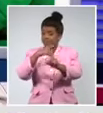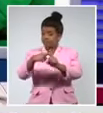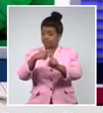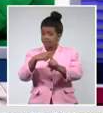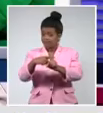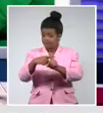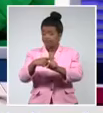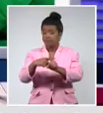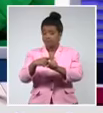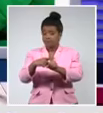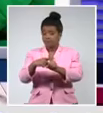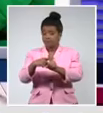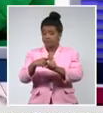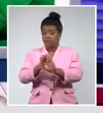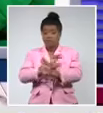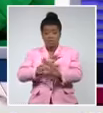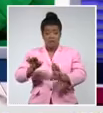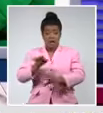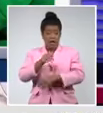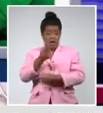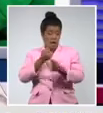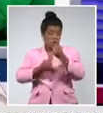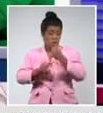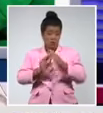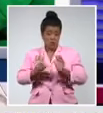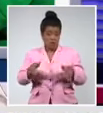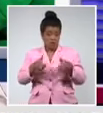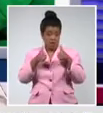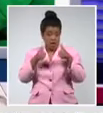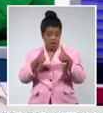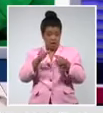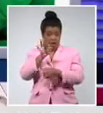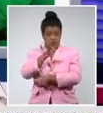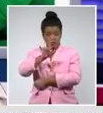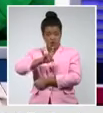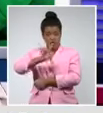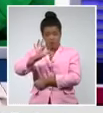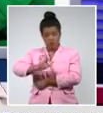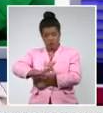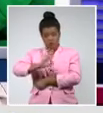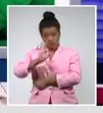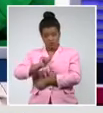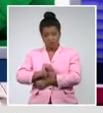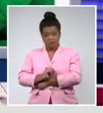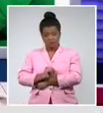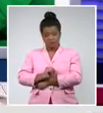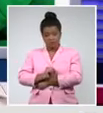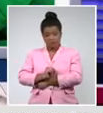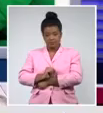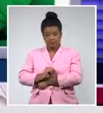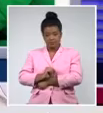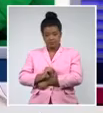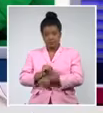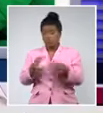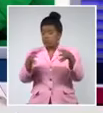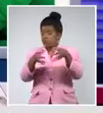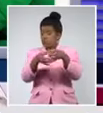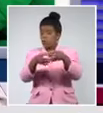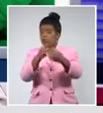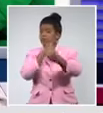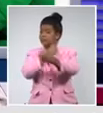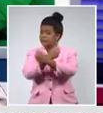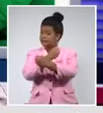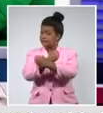el 89% y no sin haber transitado por un grupo de riesgo que además aquí los